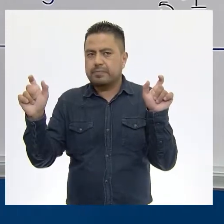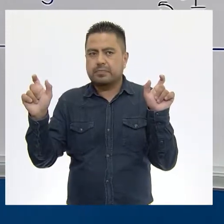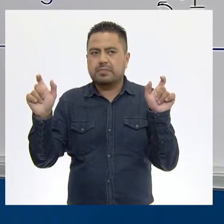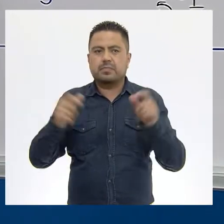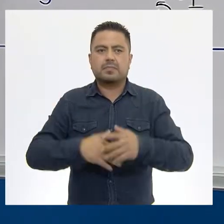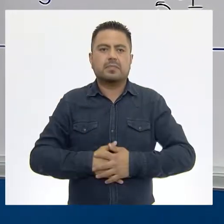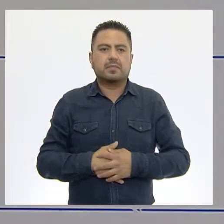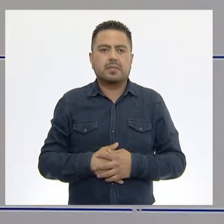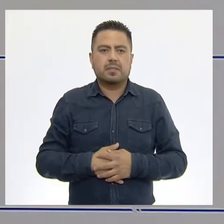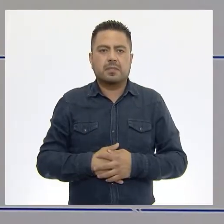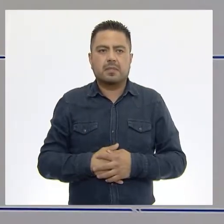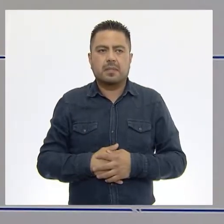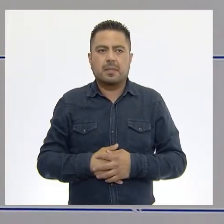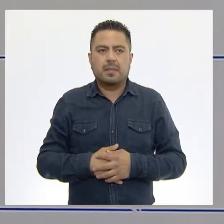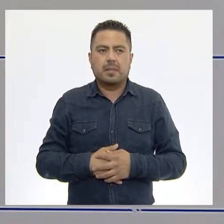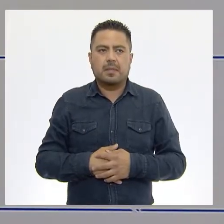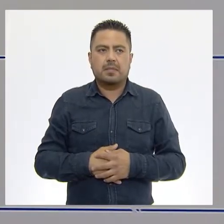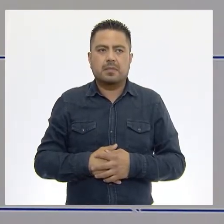1, 2,